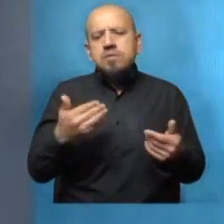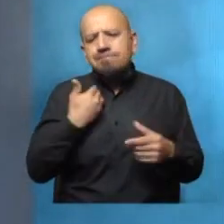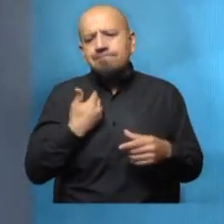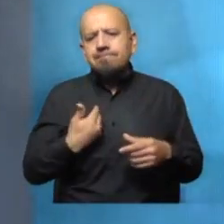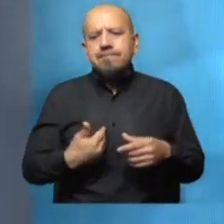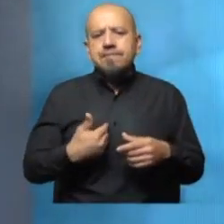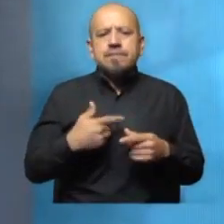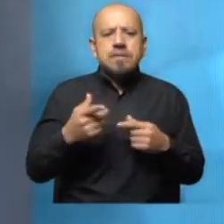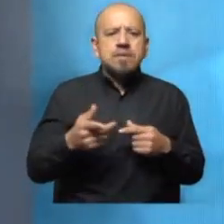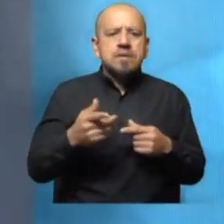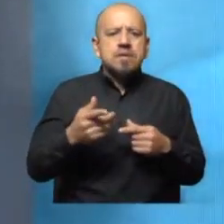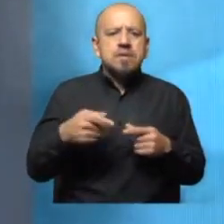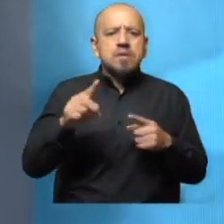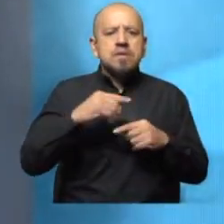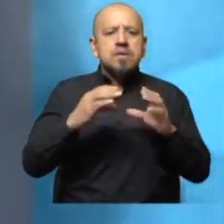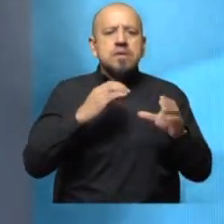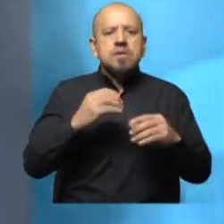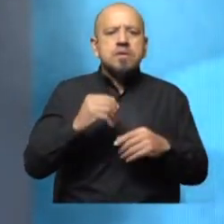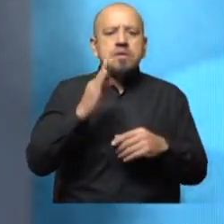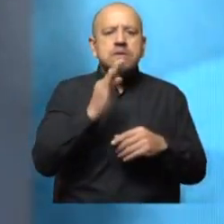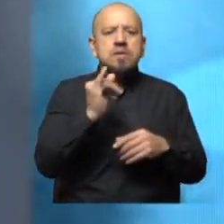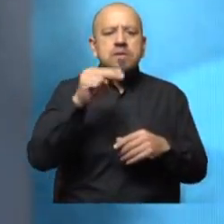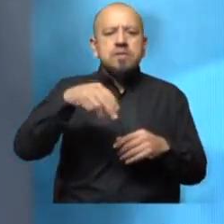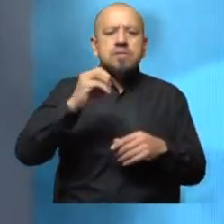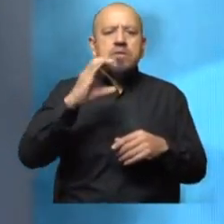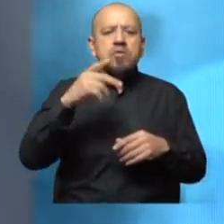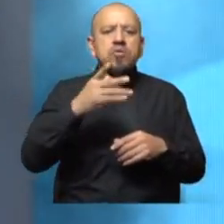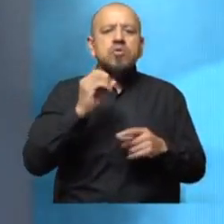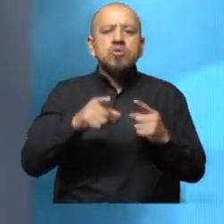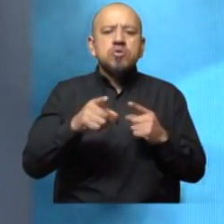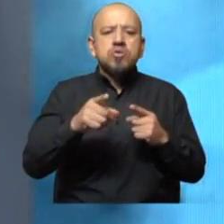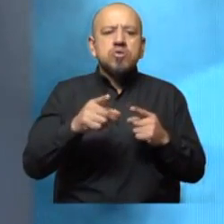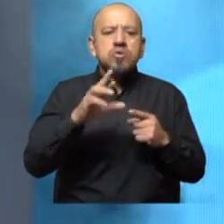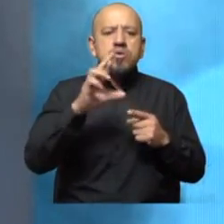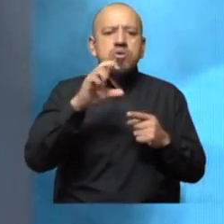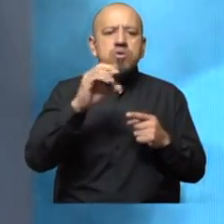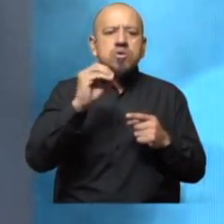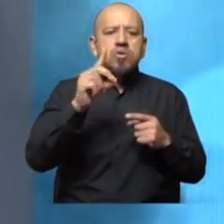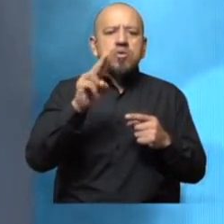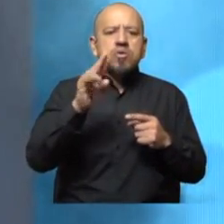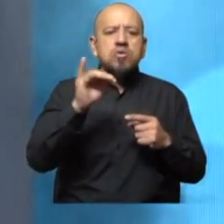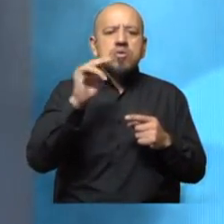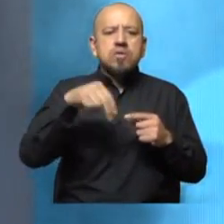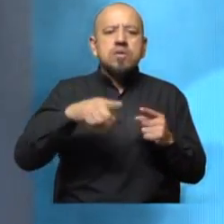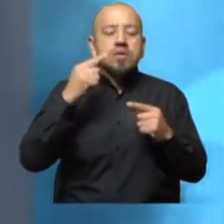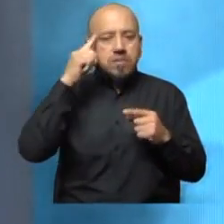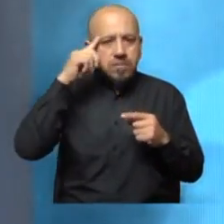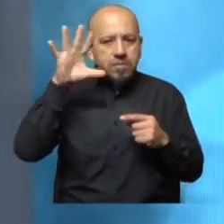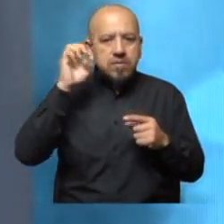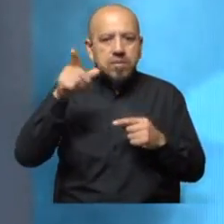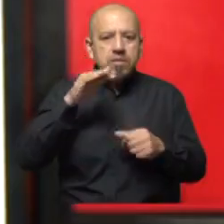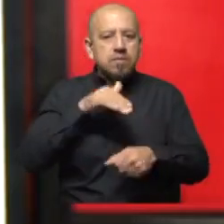y su el bondi estaba pinocho routín y me dice qué lindo jurista como que me quedó muy grabado que loco me